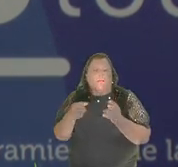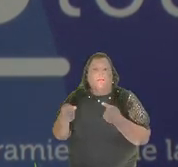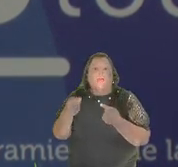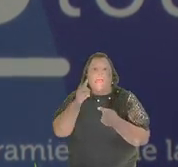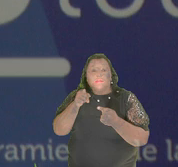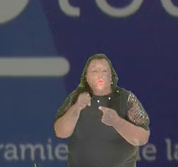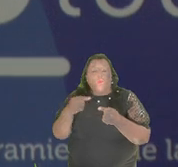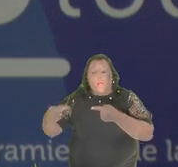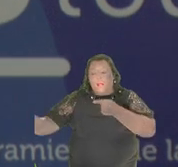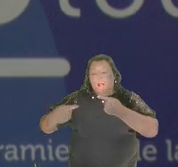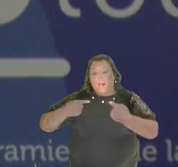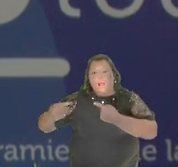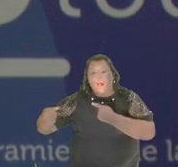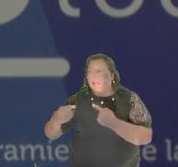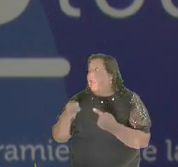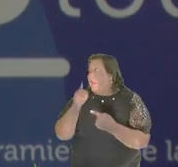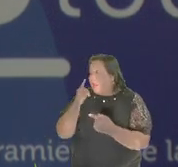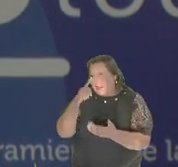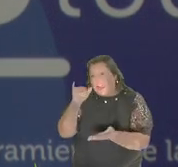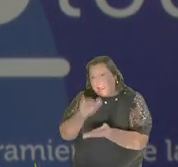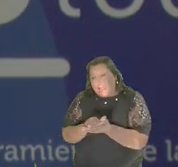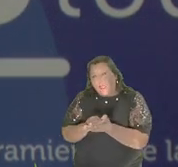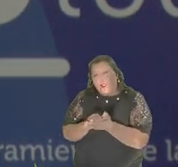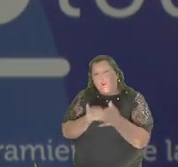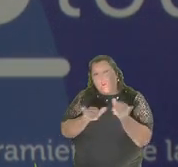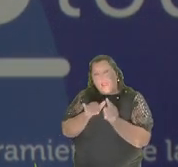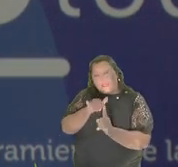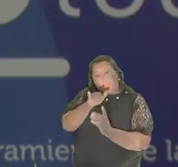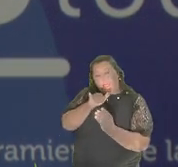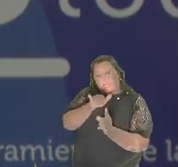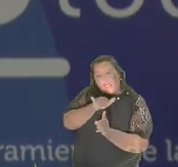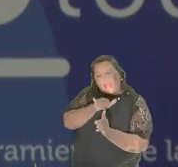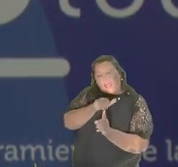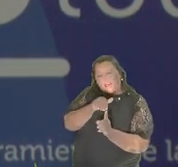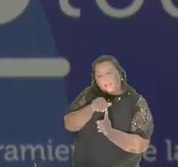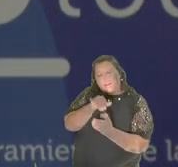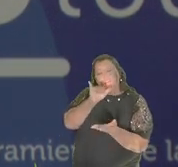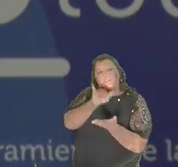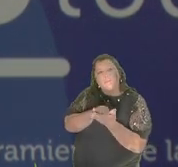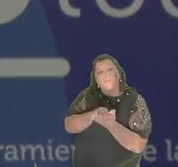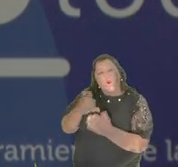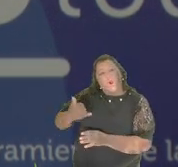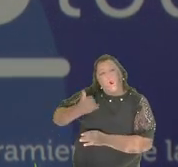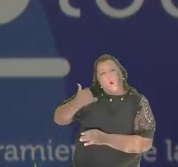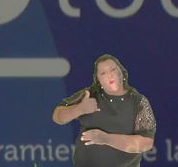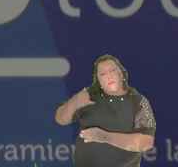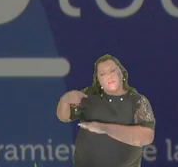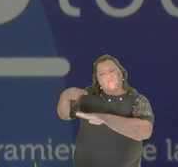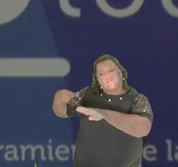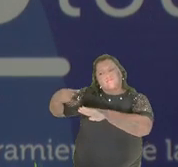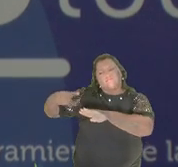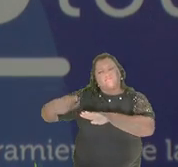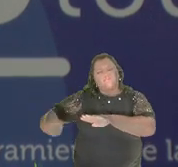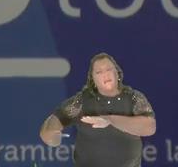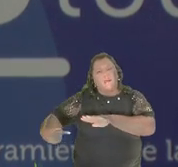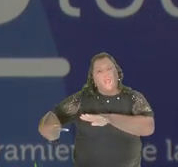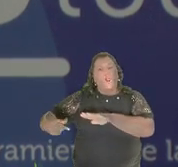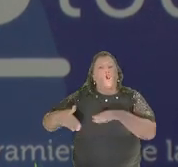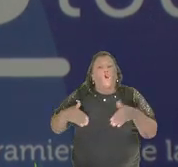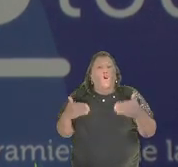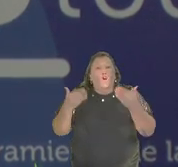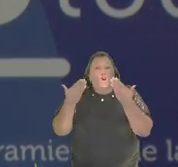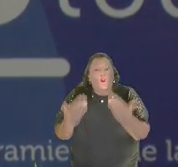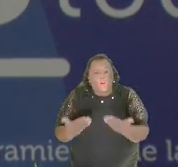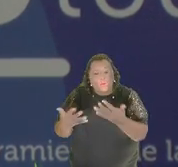que siempre hay que tratarlo de forma muy equilibrada y es hablar de los jóvenes, de su trayectoria completa y de cómo